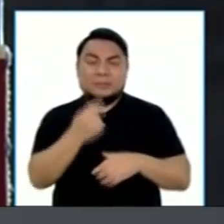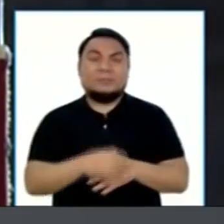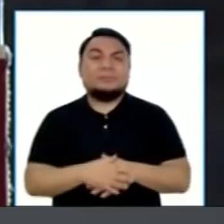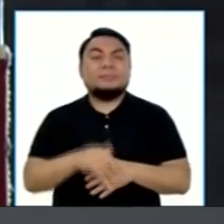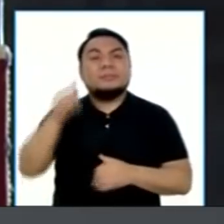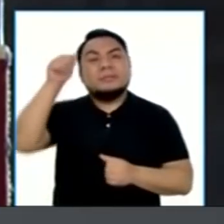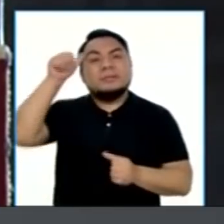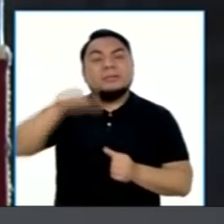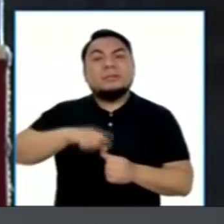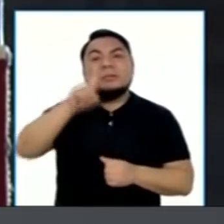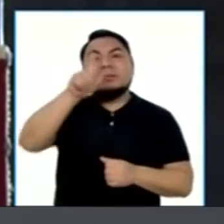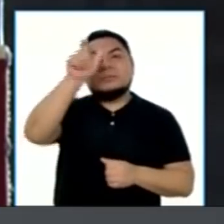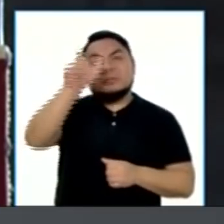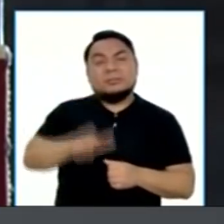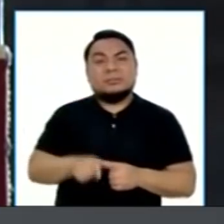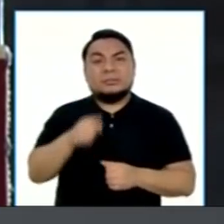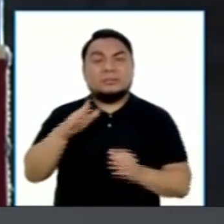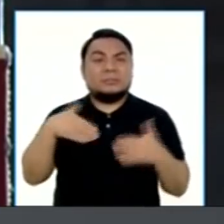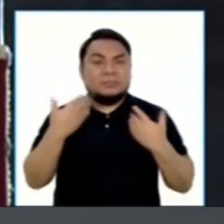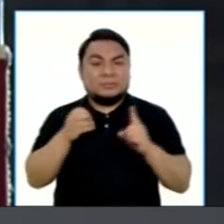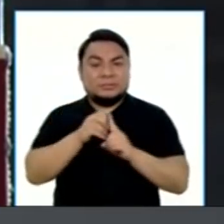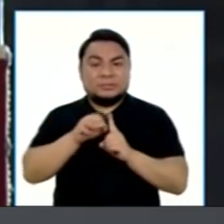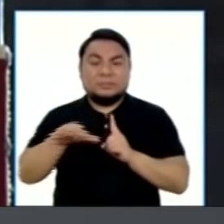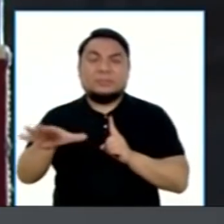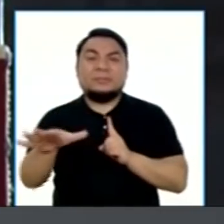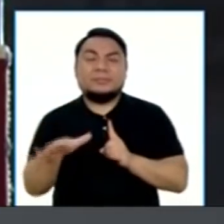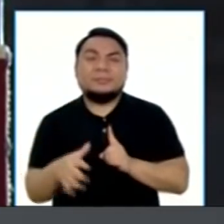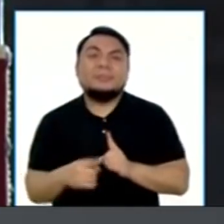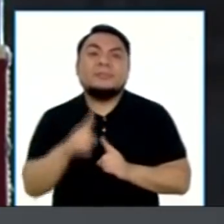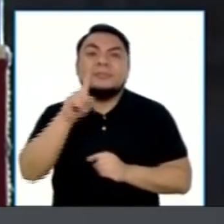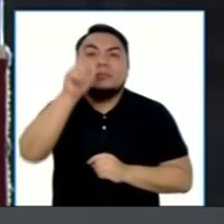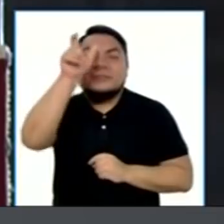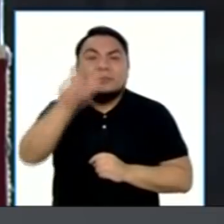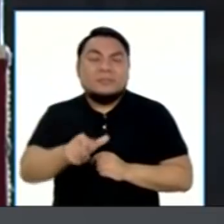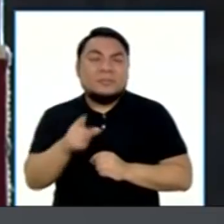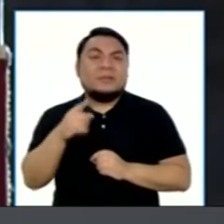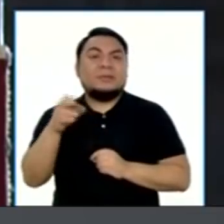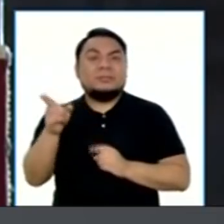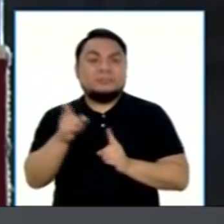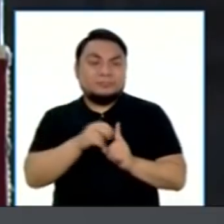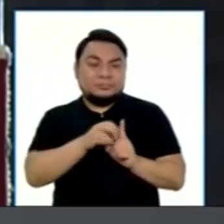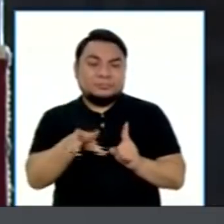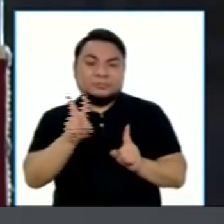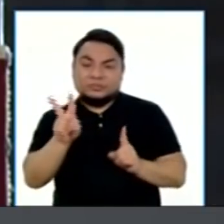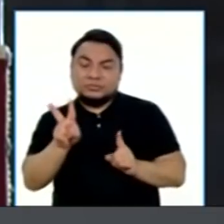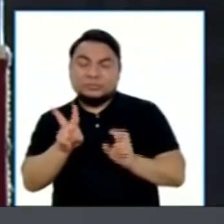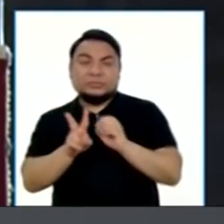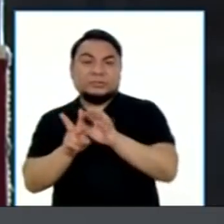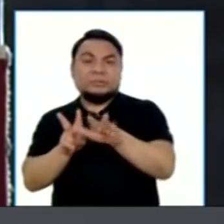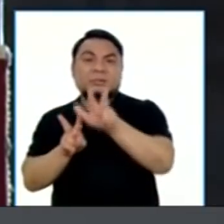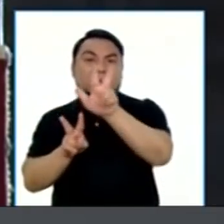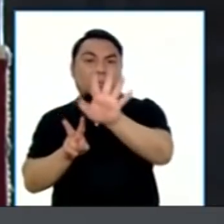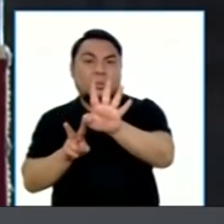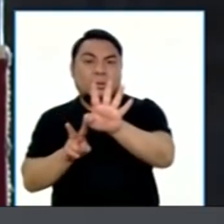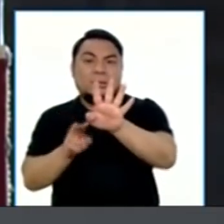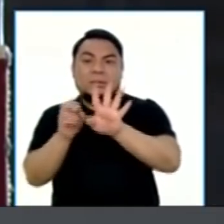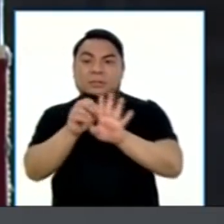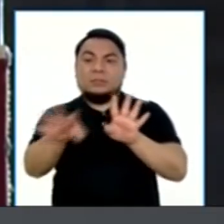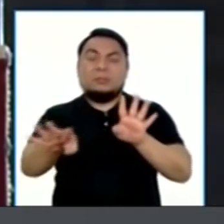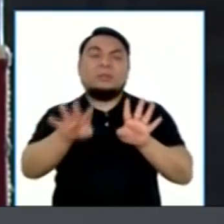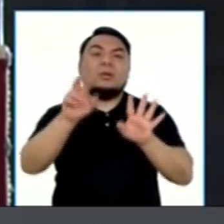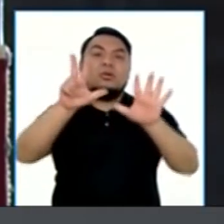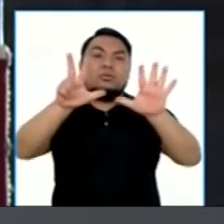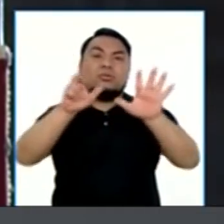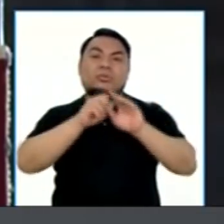Recuerden, una persona que pueda contagiarnos, una persona contagia a dos, esos dos contagian a cuatro, los